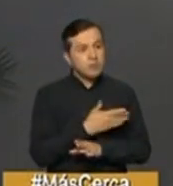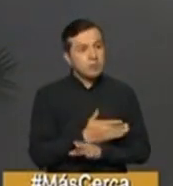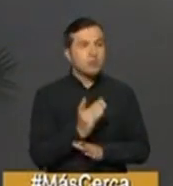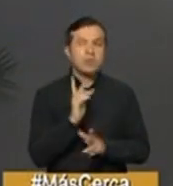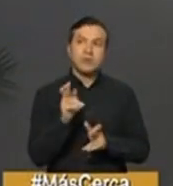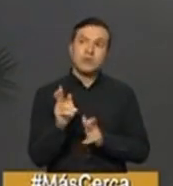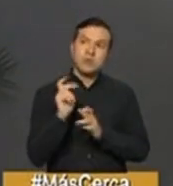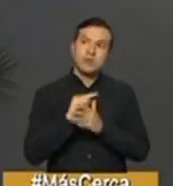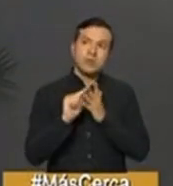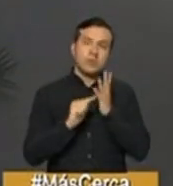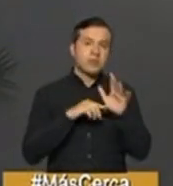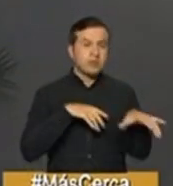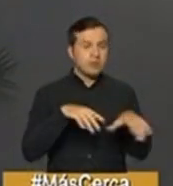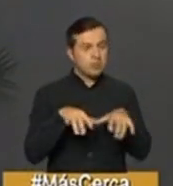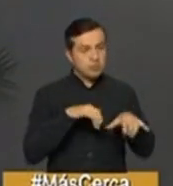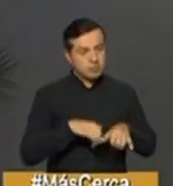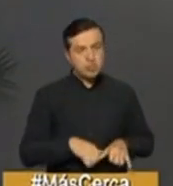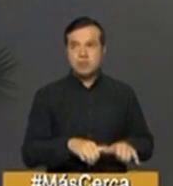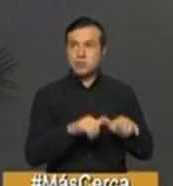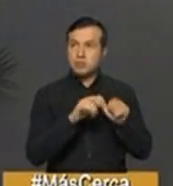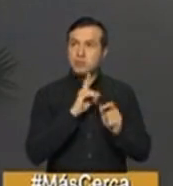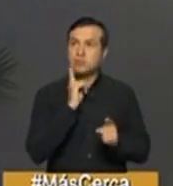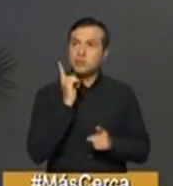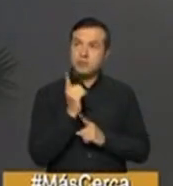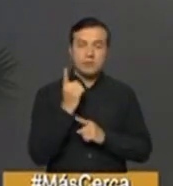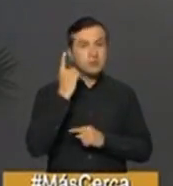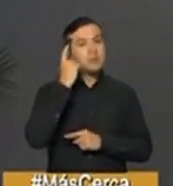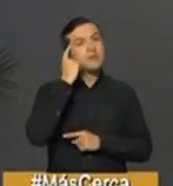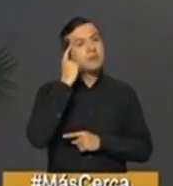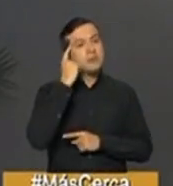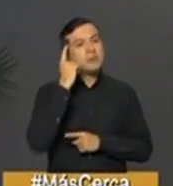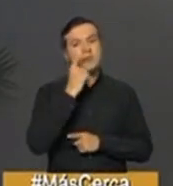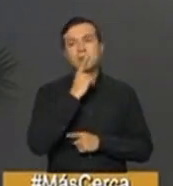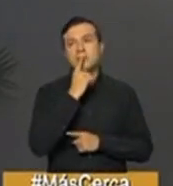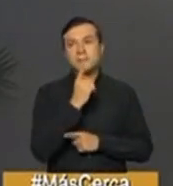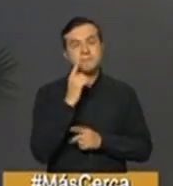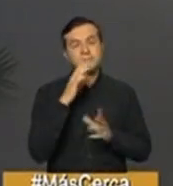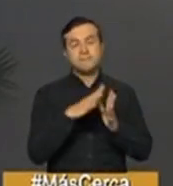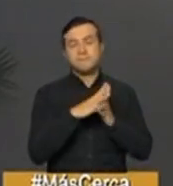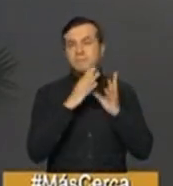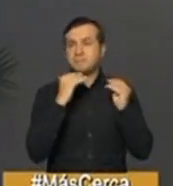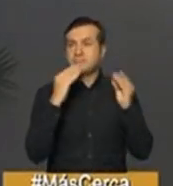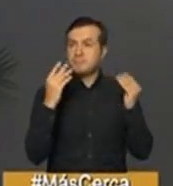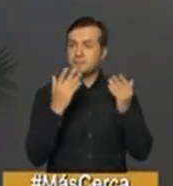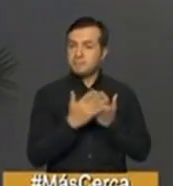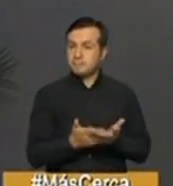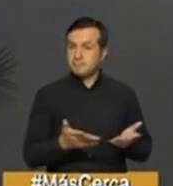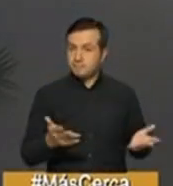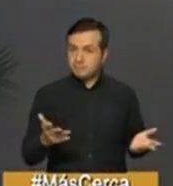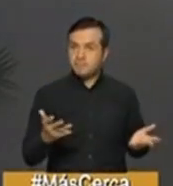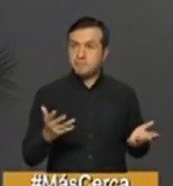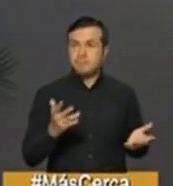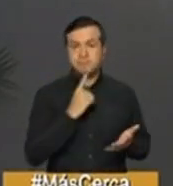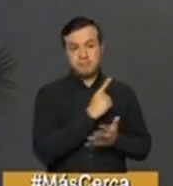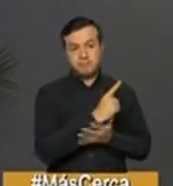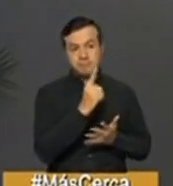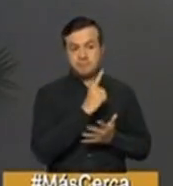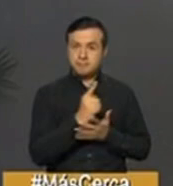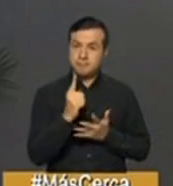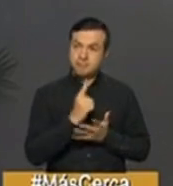presentación, tenía tal actividad. Entonces, sí influye demasiado en cada